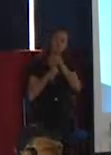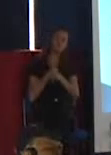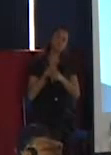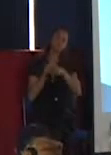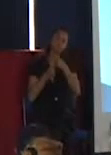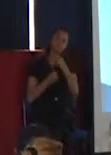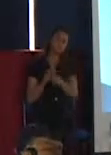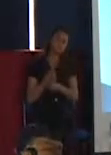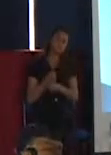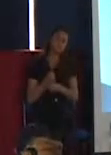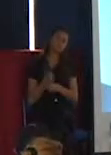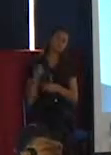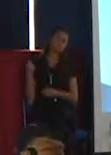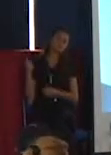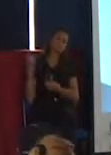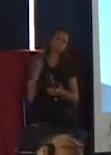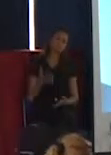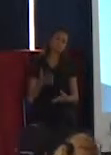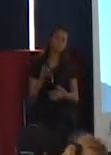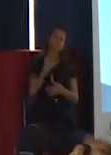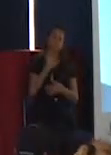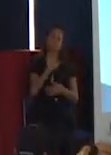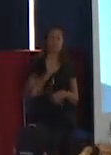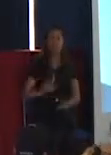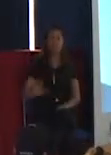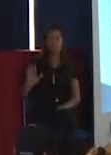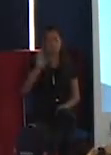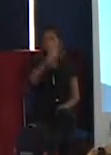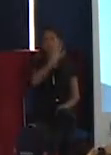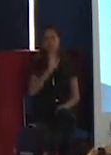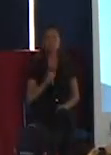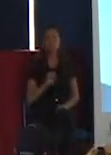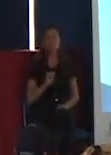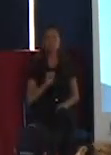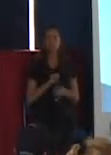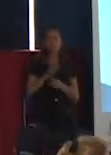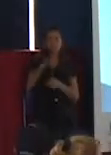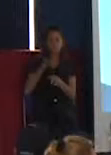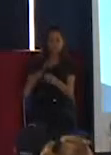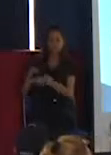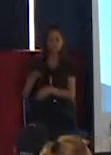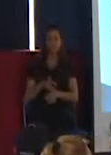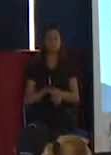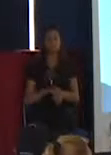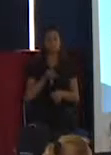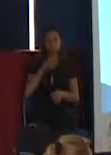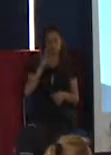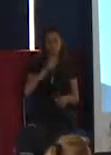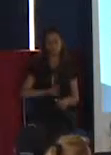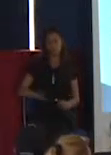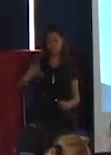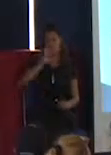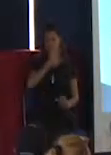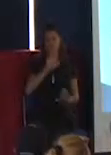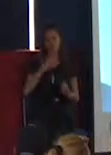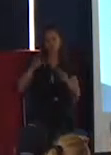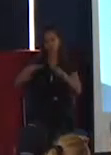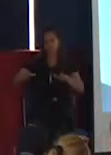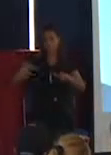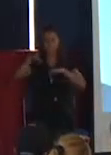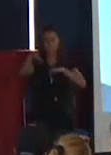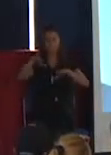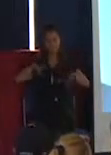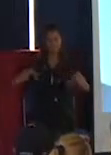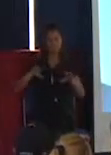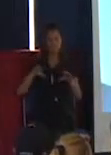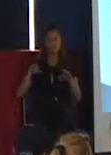los departamentos, municipios, ¿sí?, de nivel nacional, territorial, el